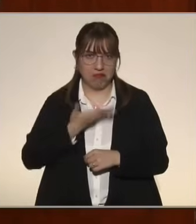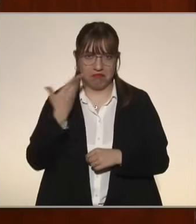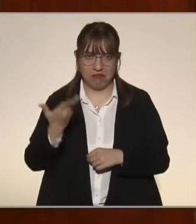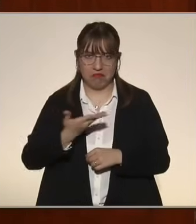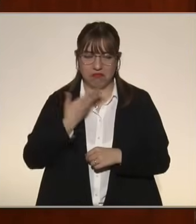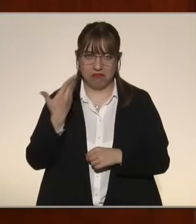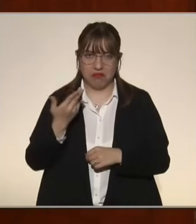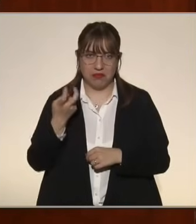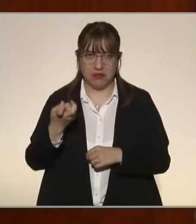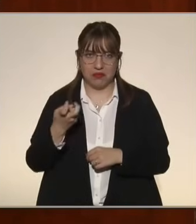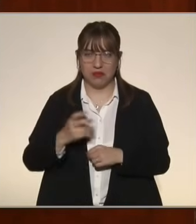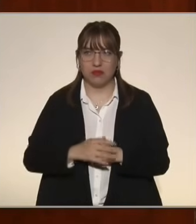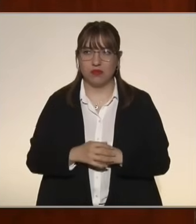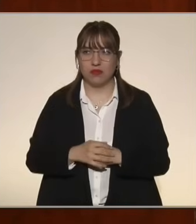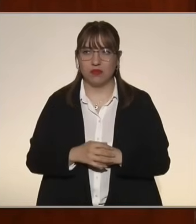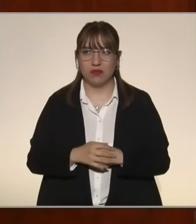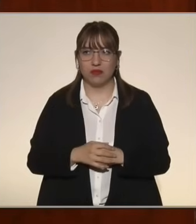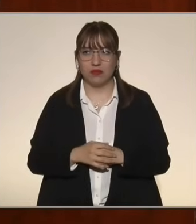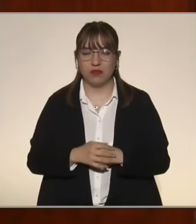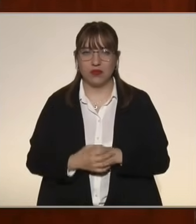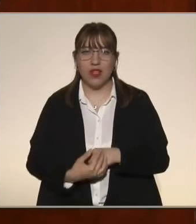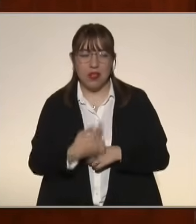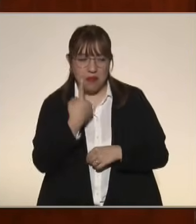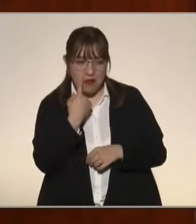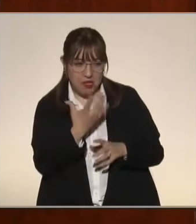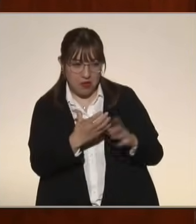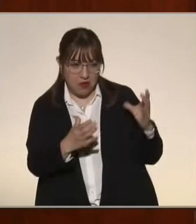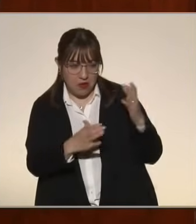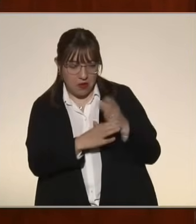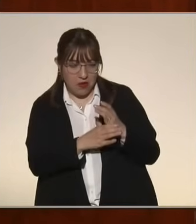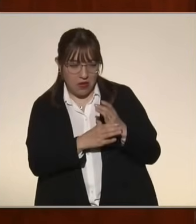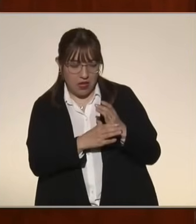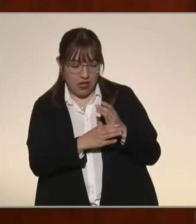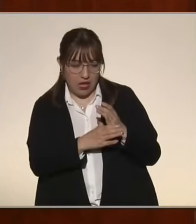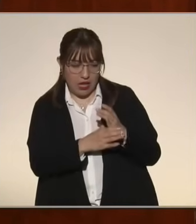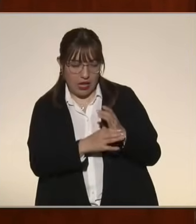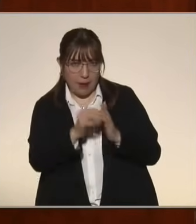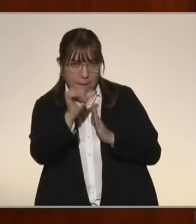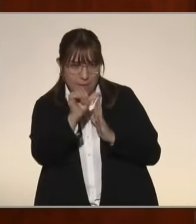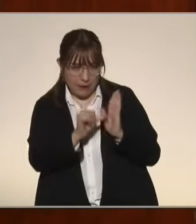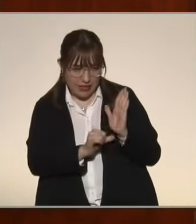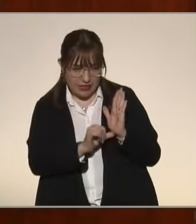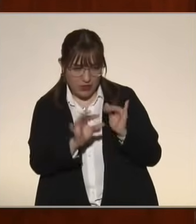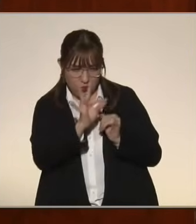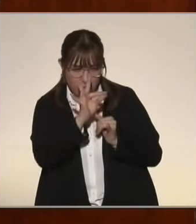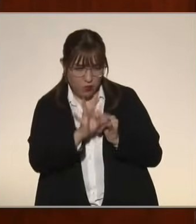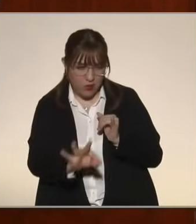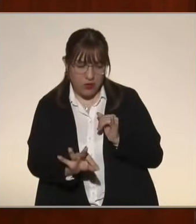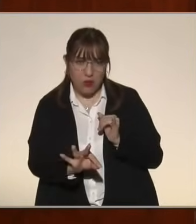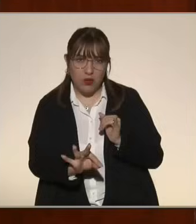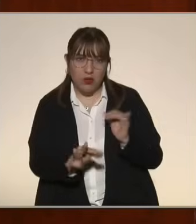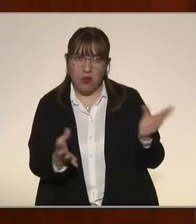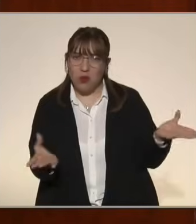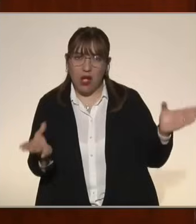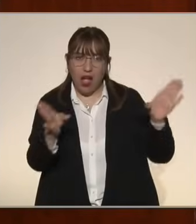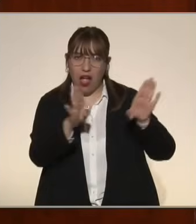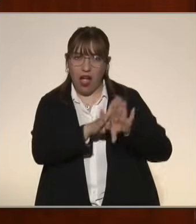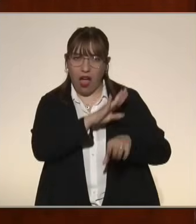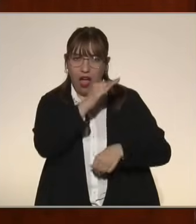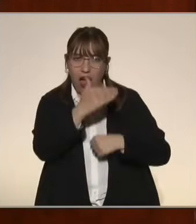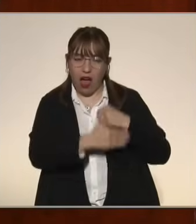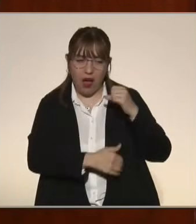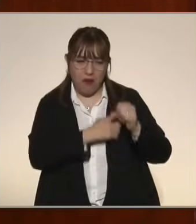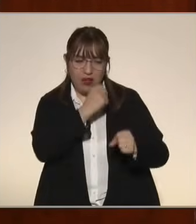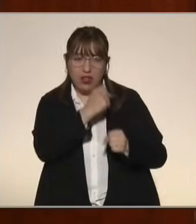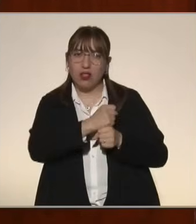y ver lo negativo de un cierre o verle esa carga de no hice esto, no hice lo otro año